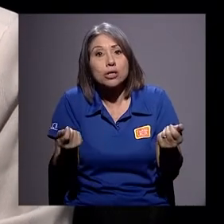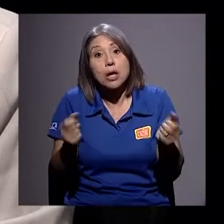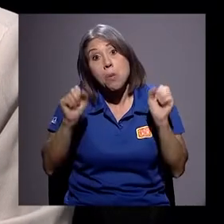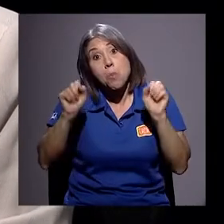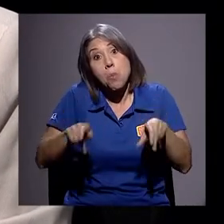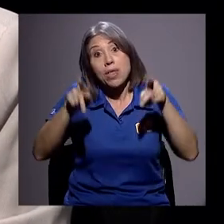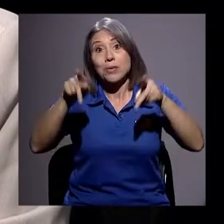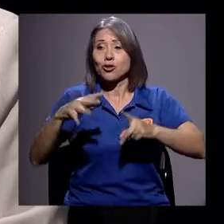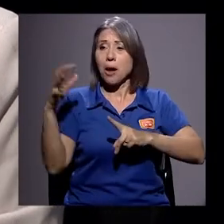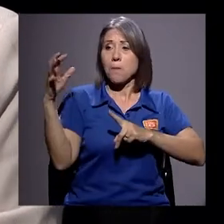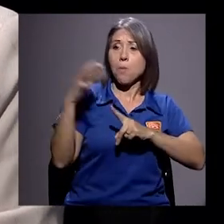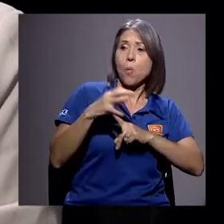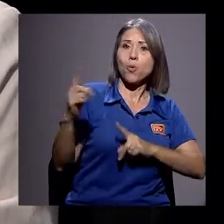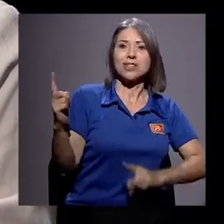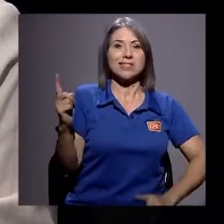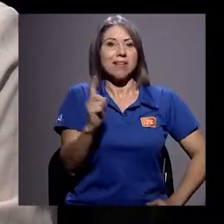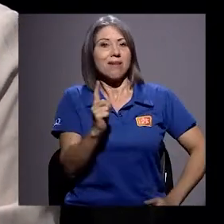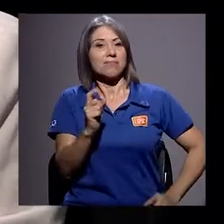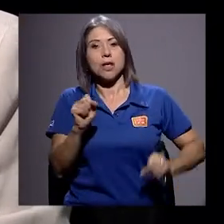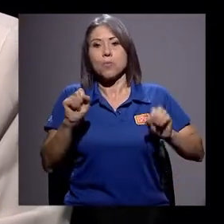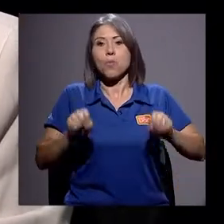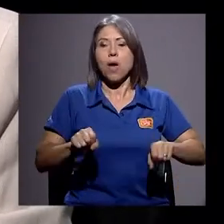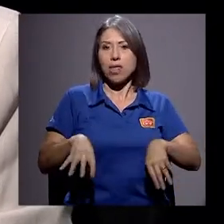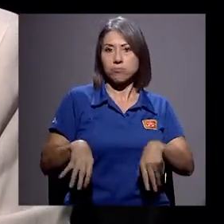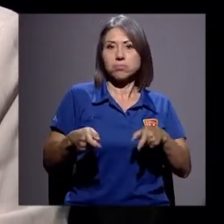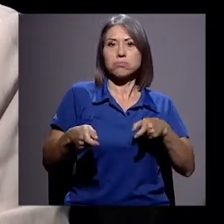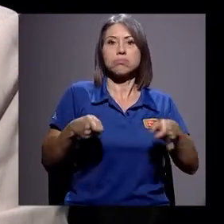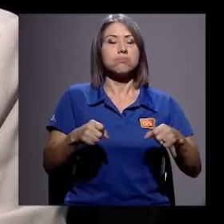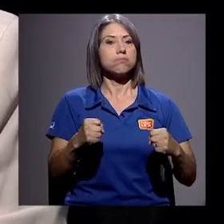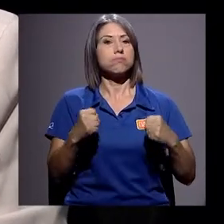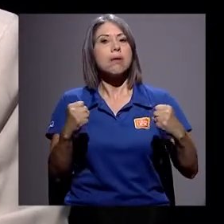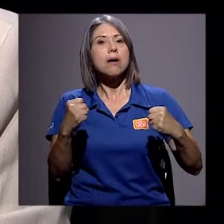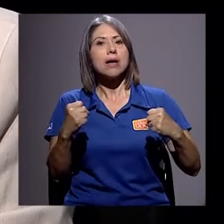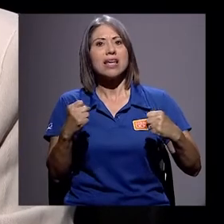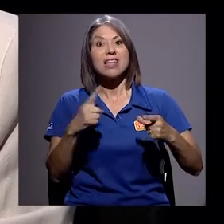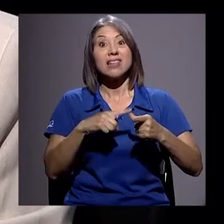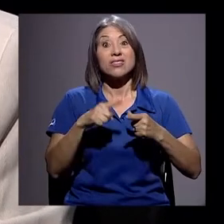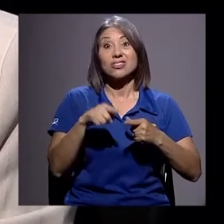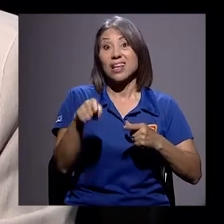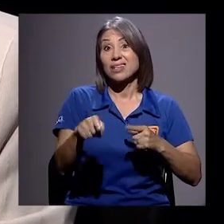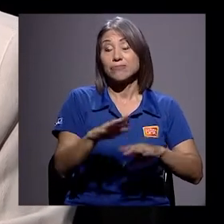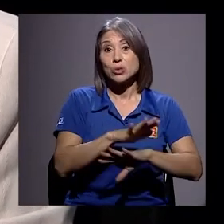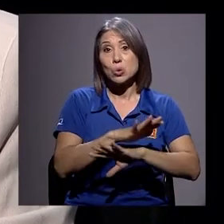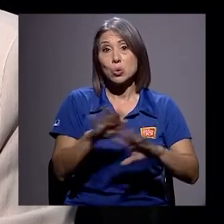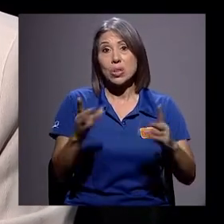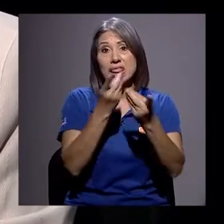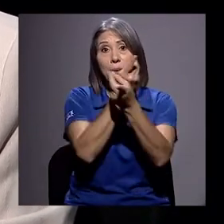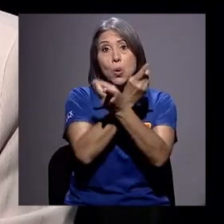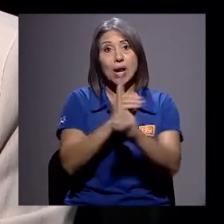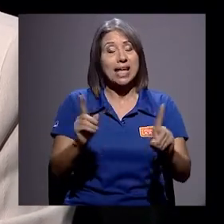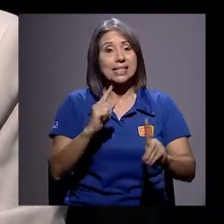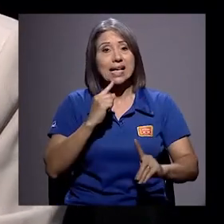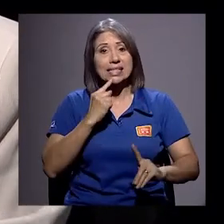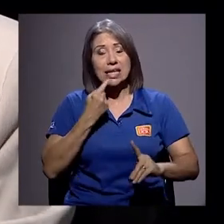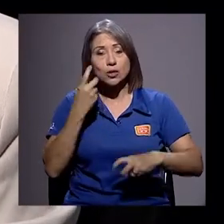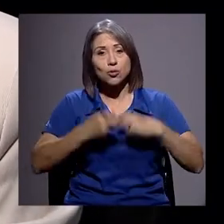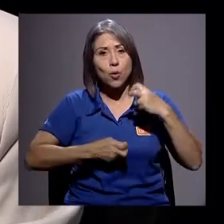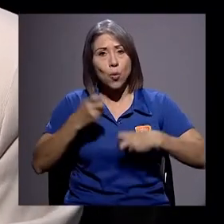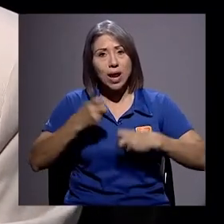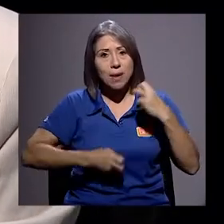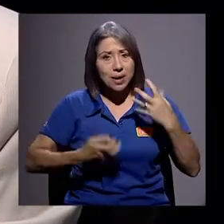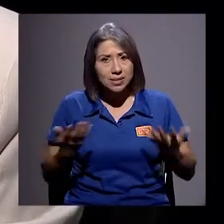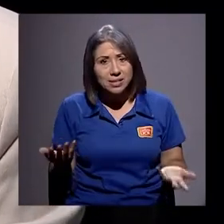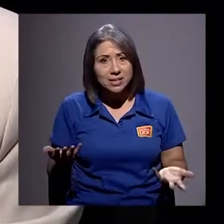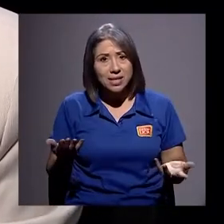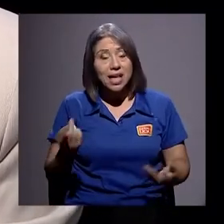populista y entrenarse entronizarse en el poder y ahí si nuestra democracia estaría en serios problemas y nos